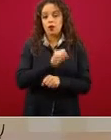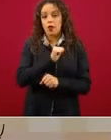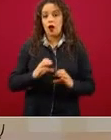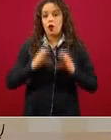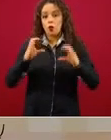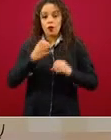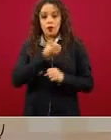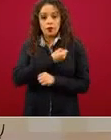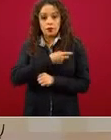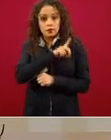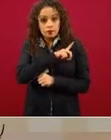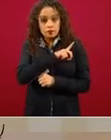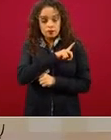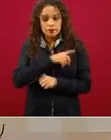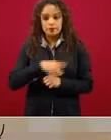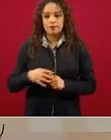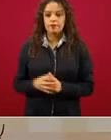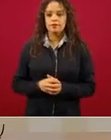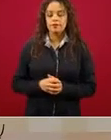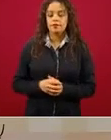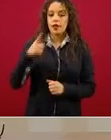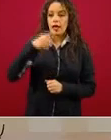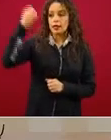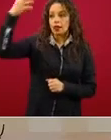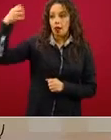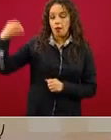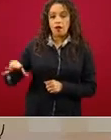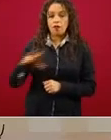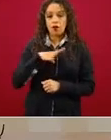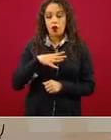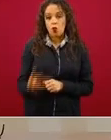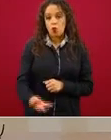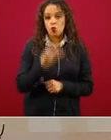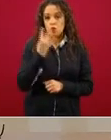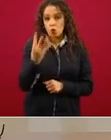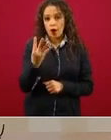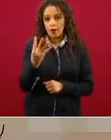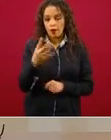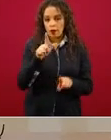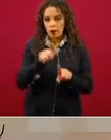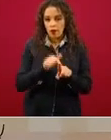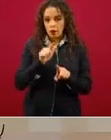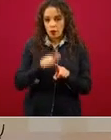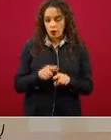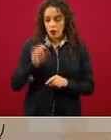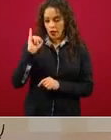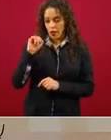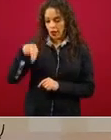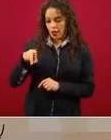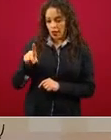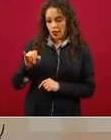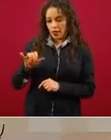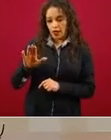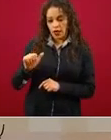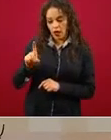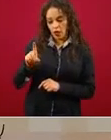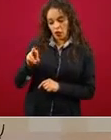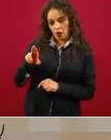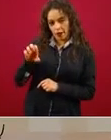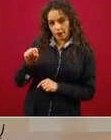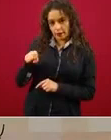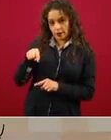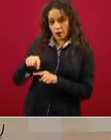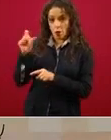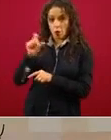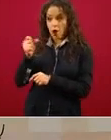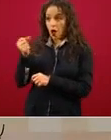cuando el semáforo tiene 4 indicadores y cuando alguno de esos indicadores está en el nivel máximo, el que